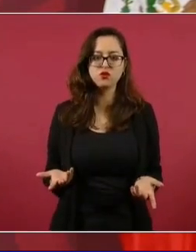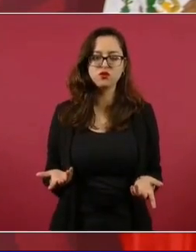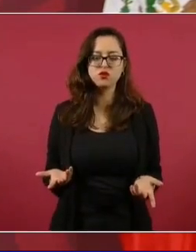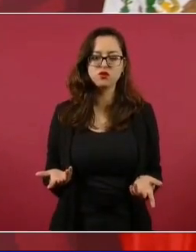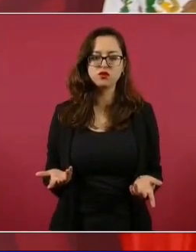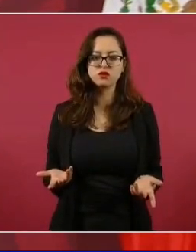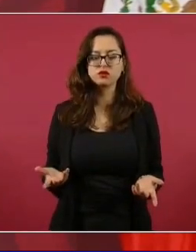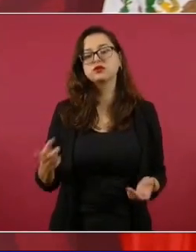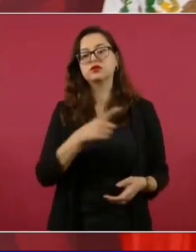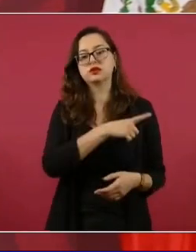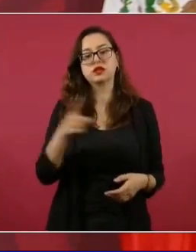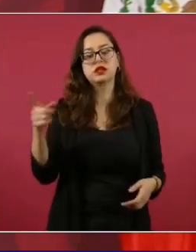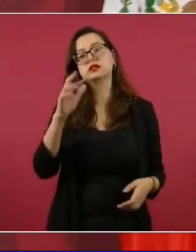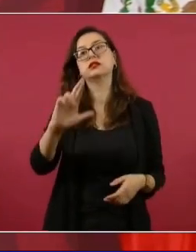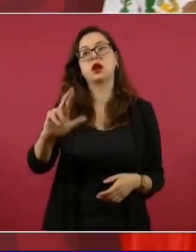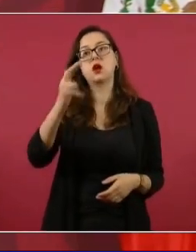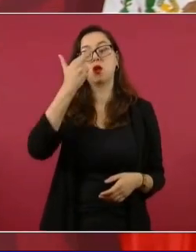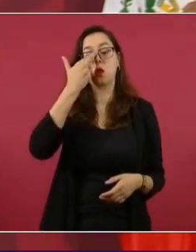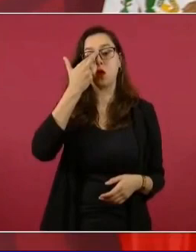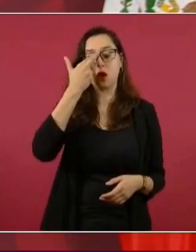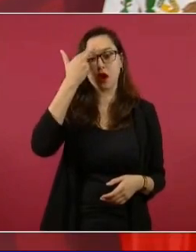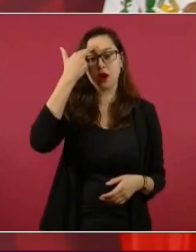¿Se acuerdan cómo le hacían antes?